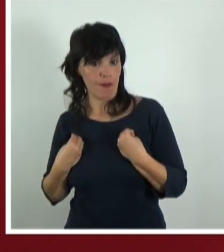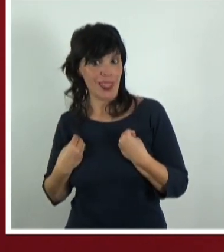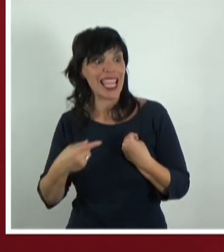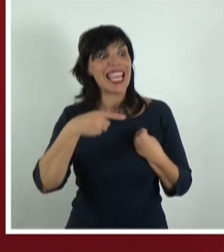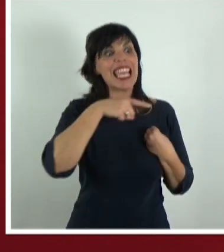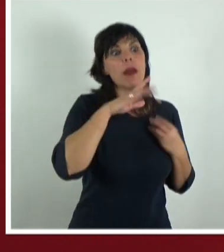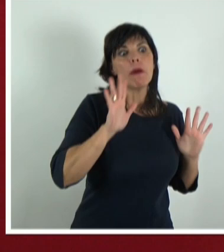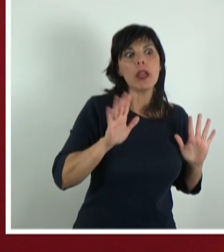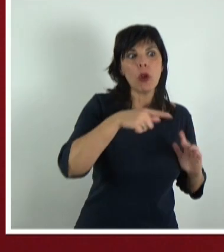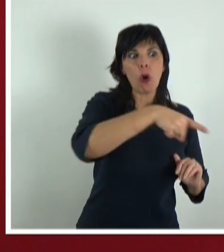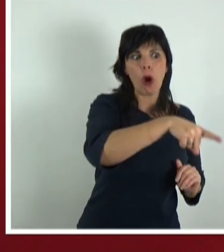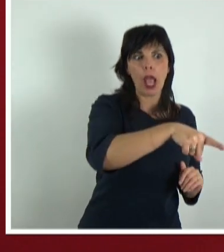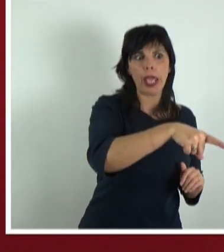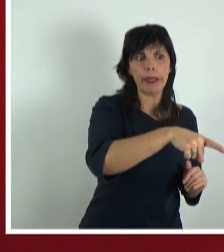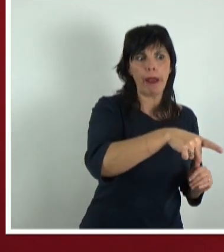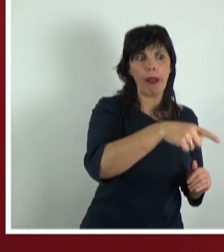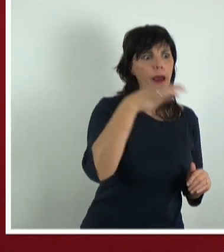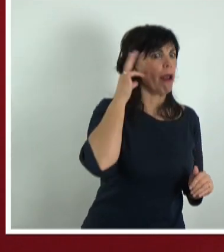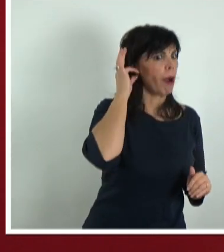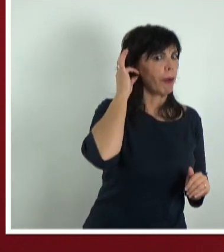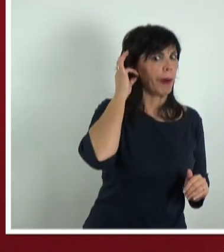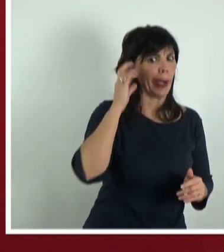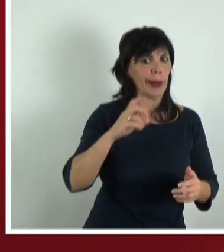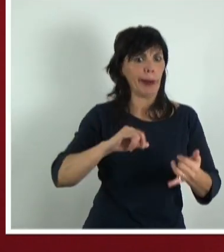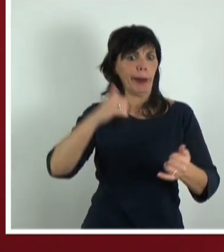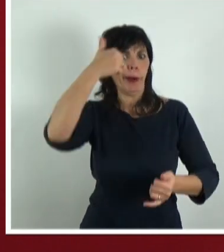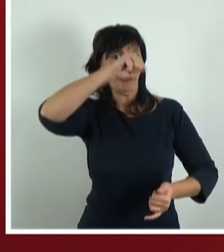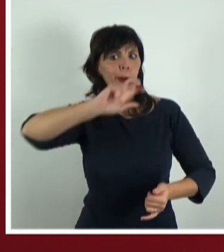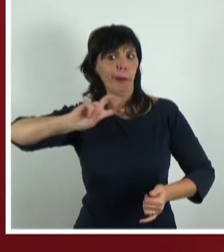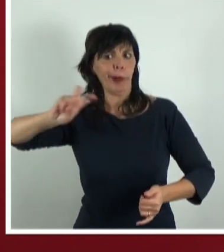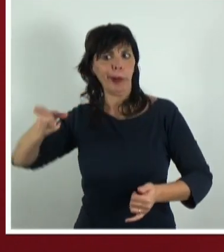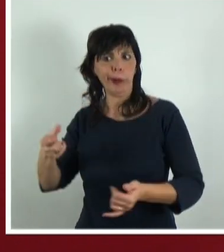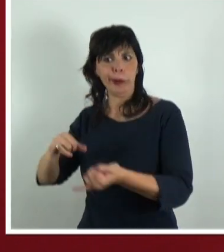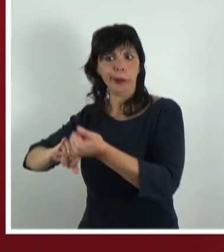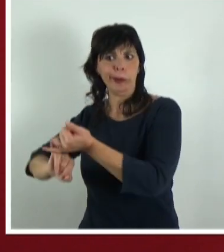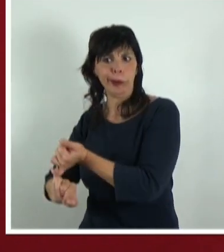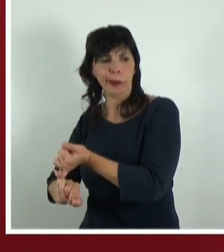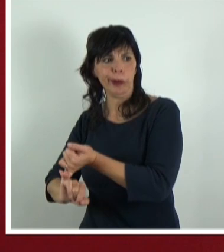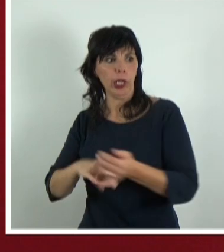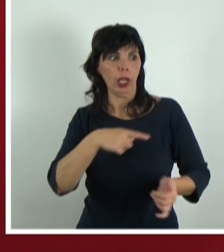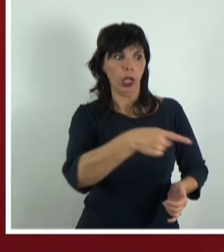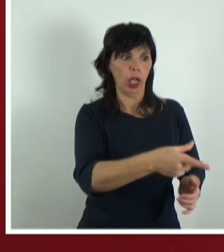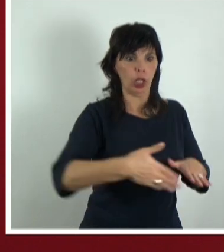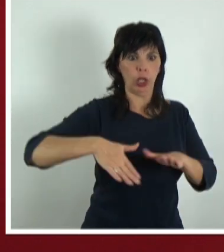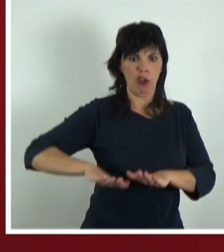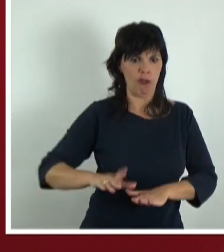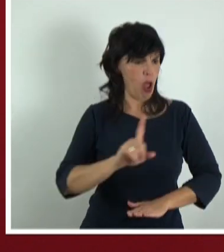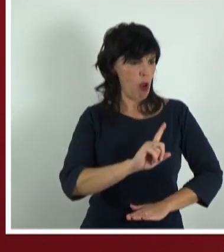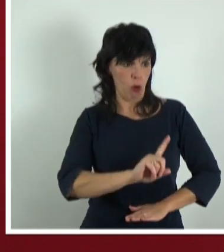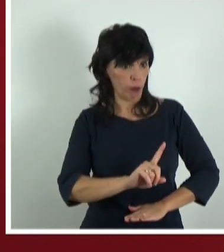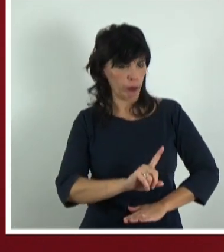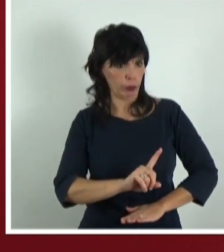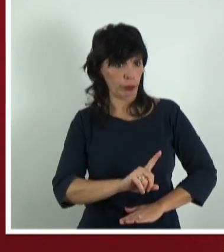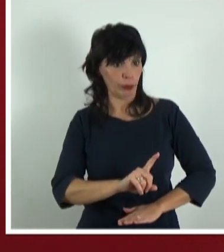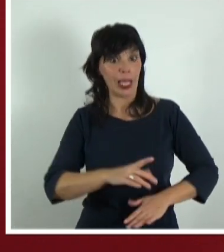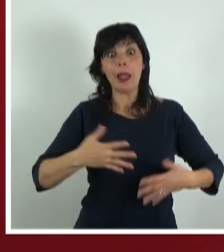adúltera. Pero si su marido muere, es libre de la ley.